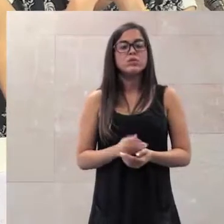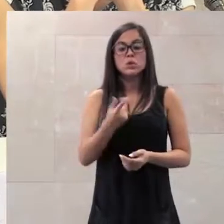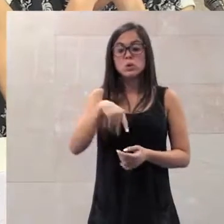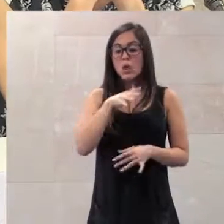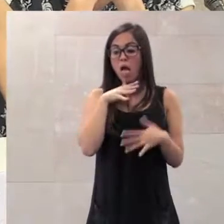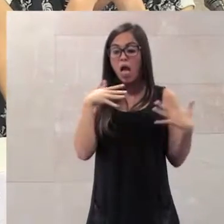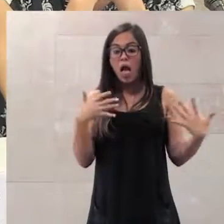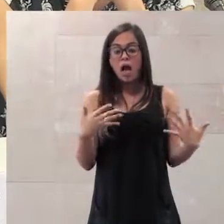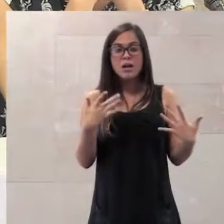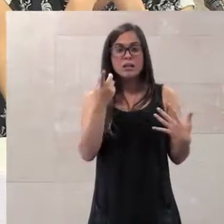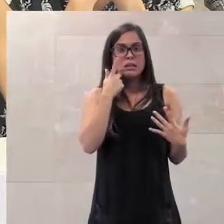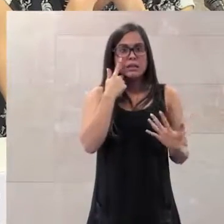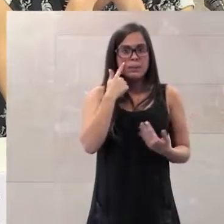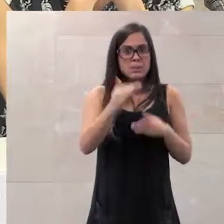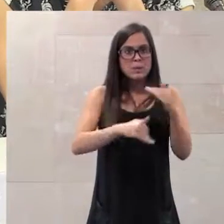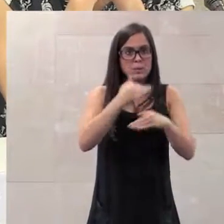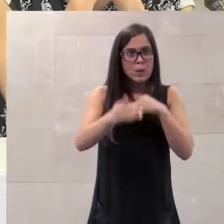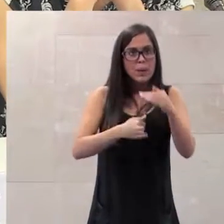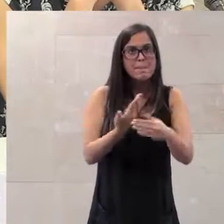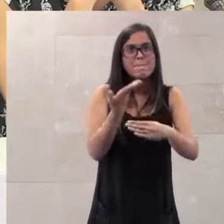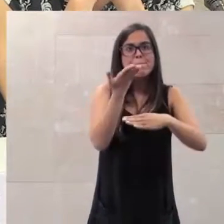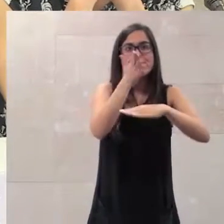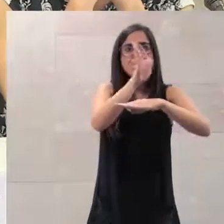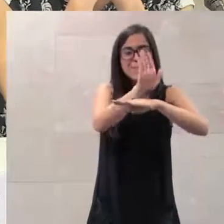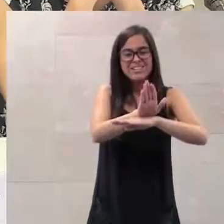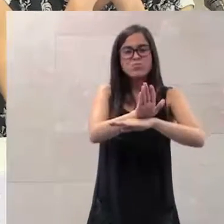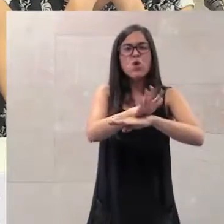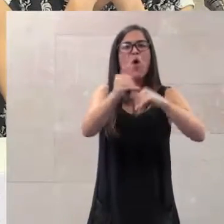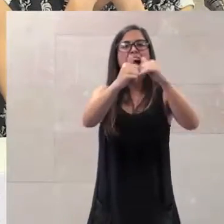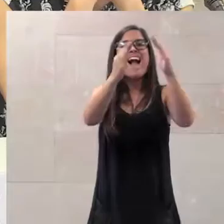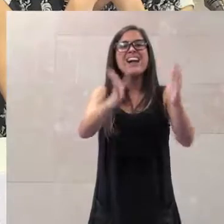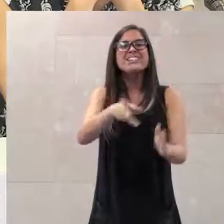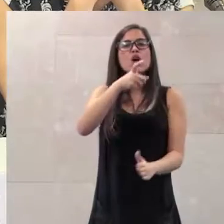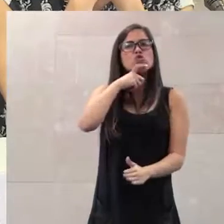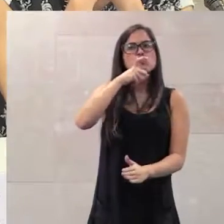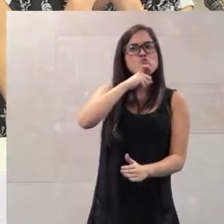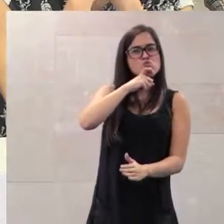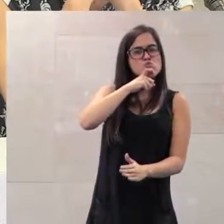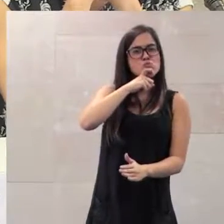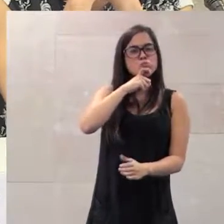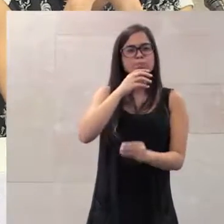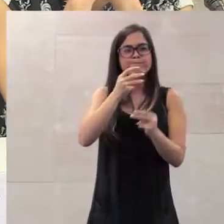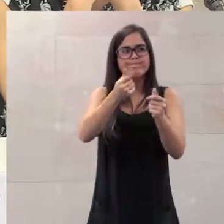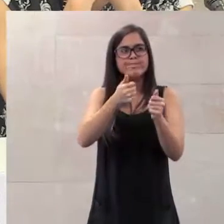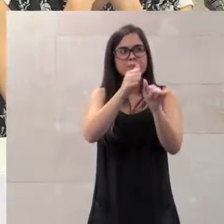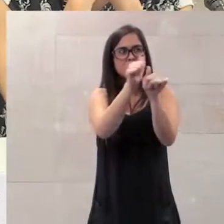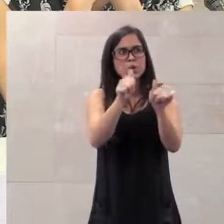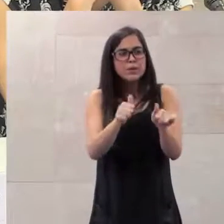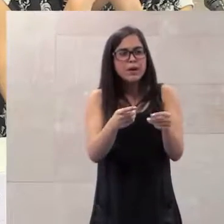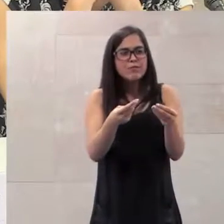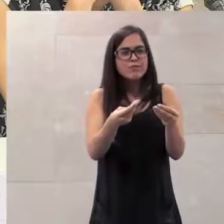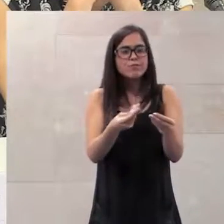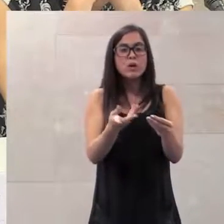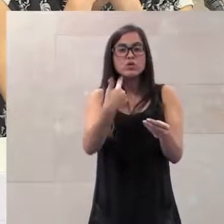ahora con hacer todo el proceso de planteamiento de qué tipo de casa queremos, etcétera, de una forma también un poco entendiendo